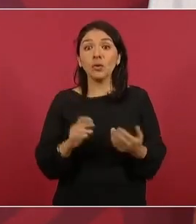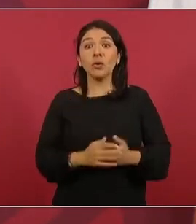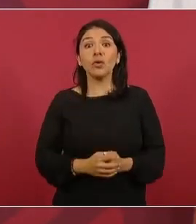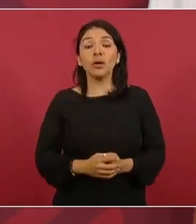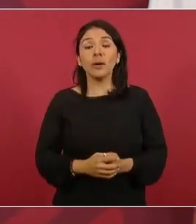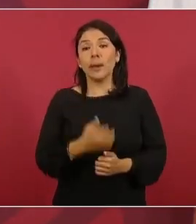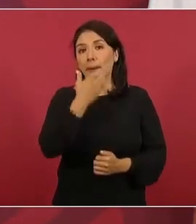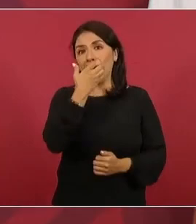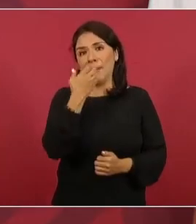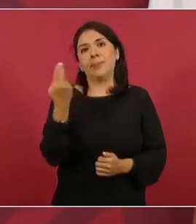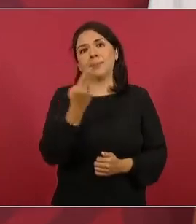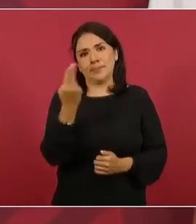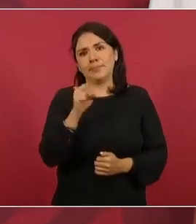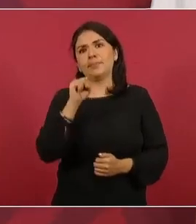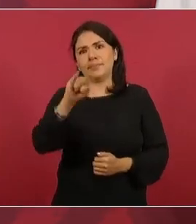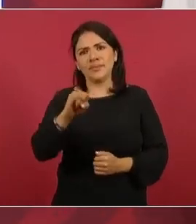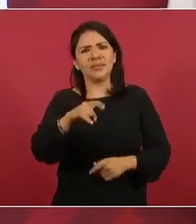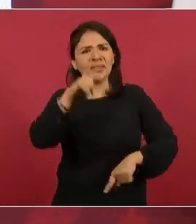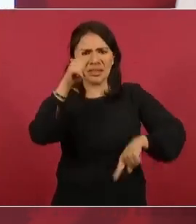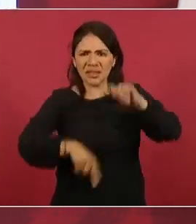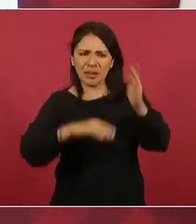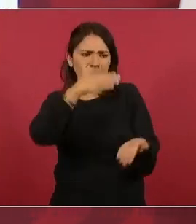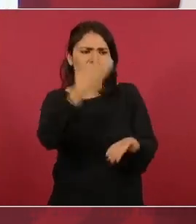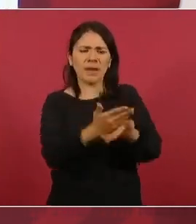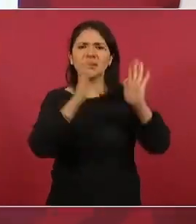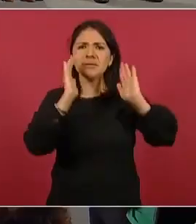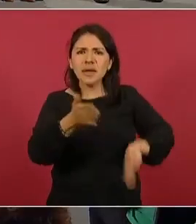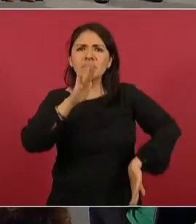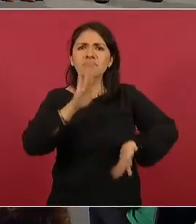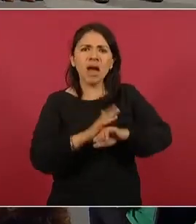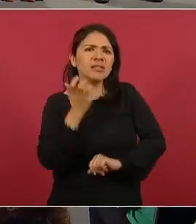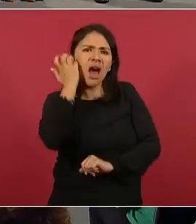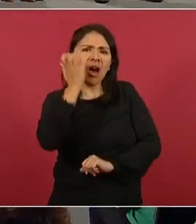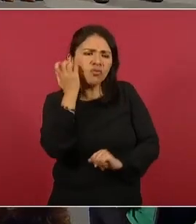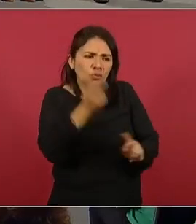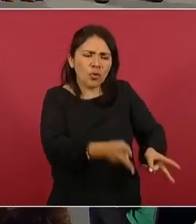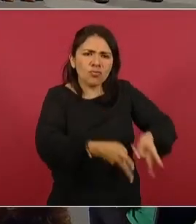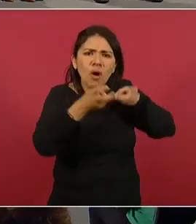que se detenga el saqueo,